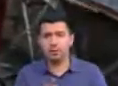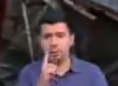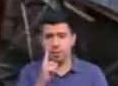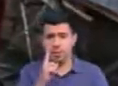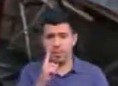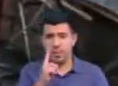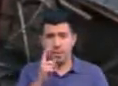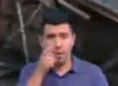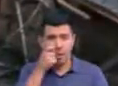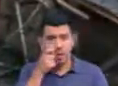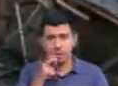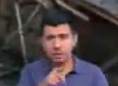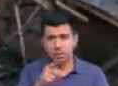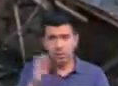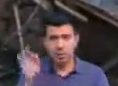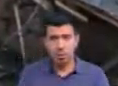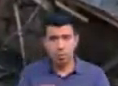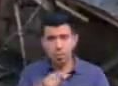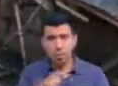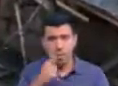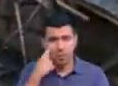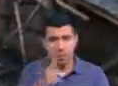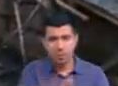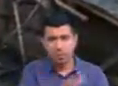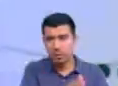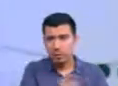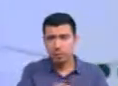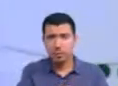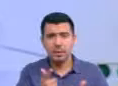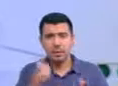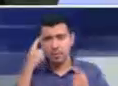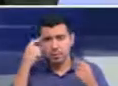realizada por la Agencia Nacional de Seguridad Vial son preocupantes.